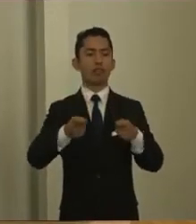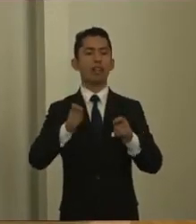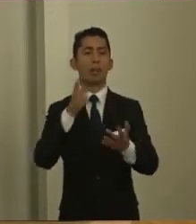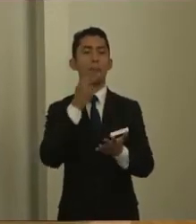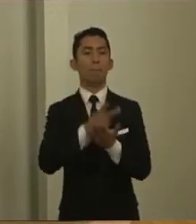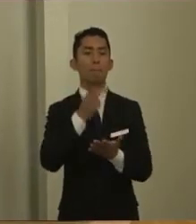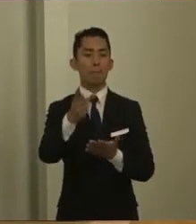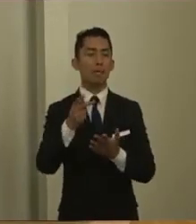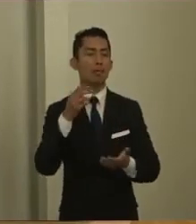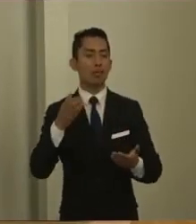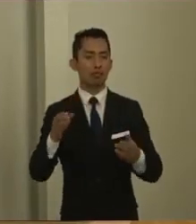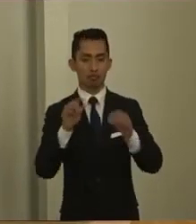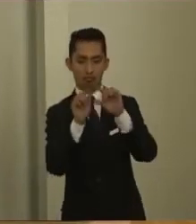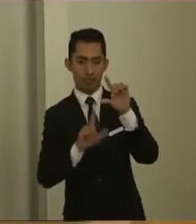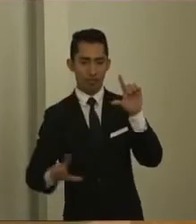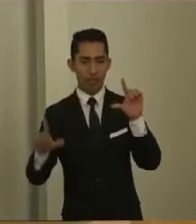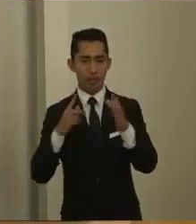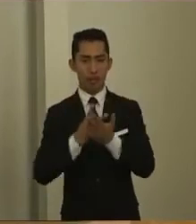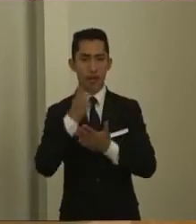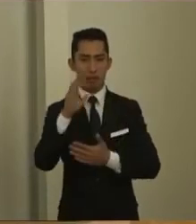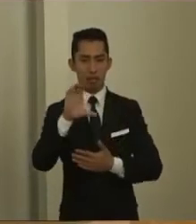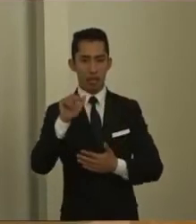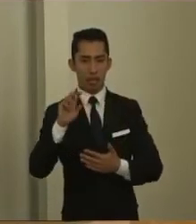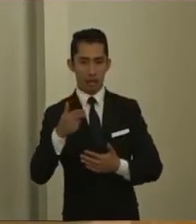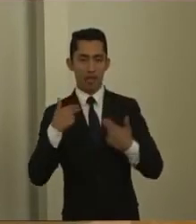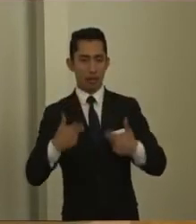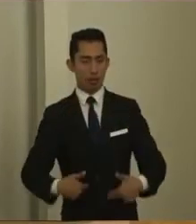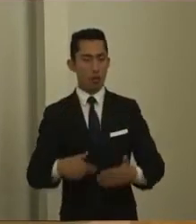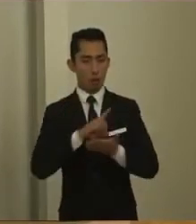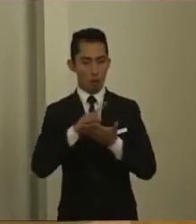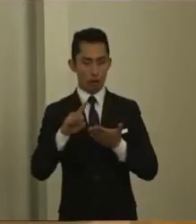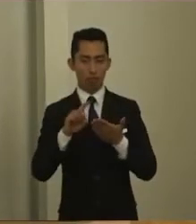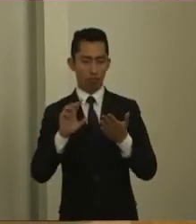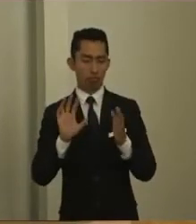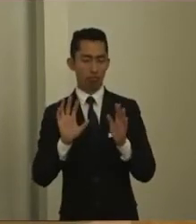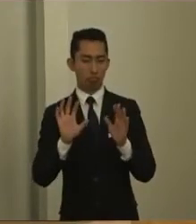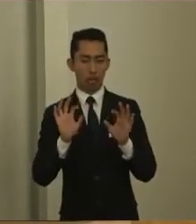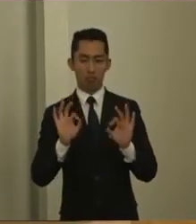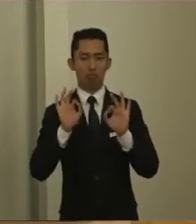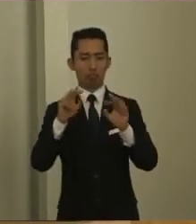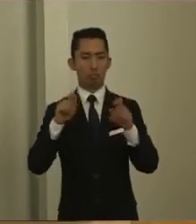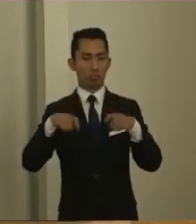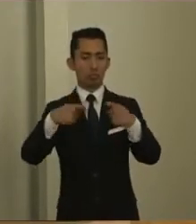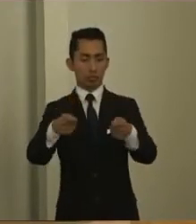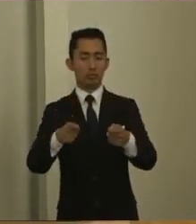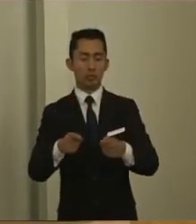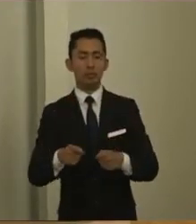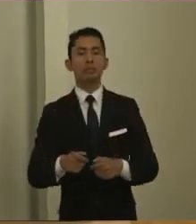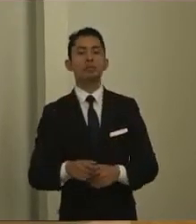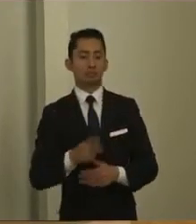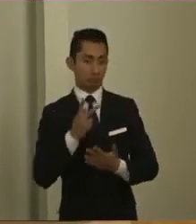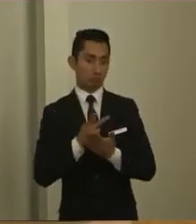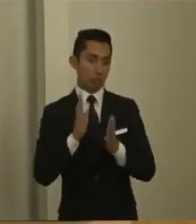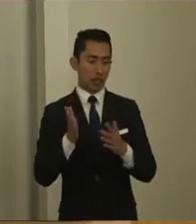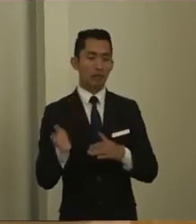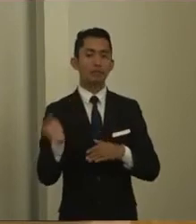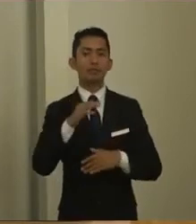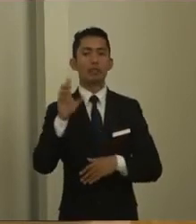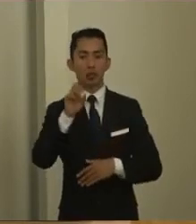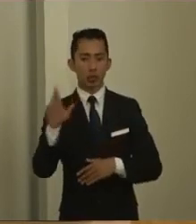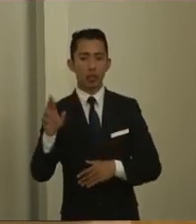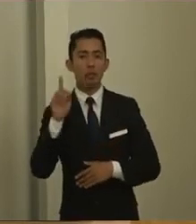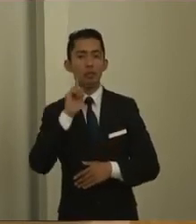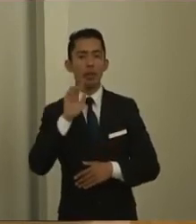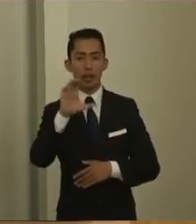premio nacional de derechos humanos a rodolfo stavenhagen saludo a la doctora karin